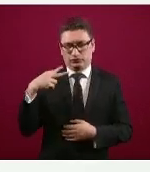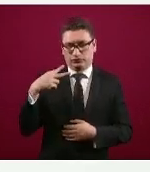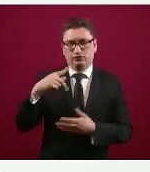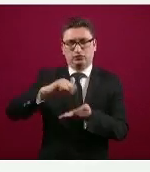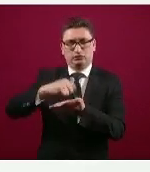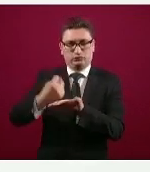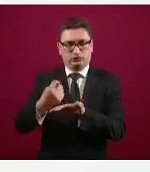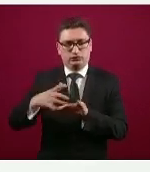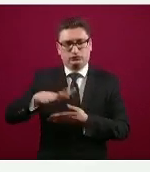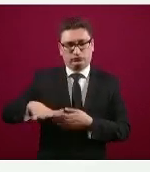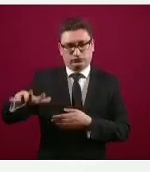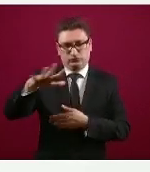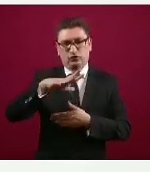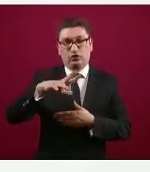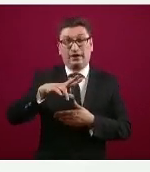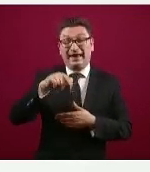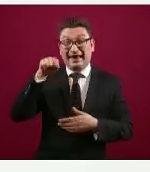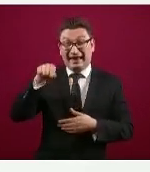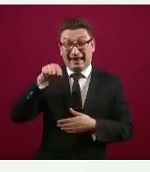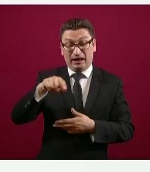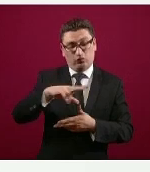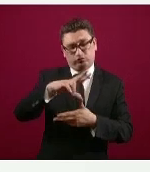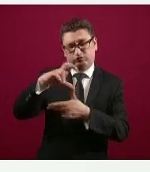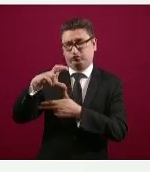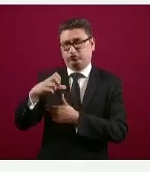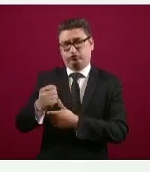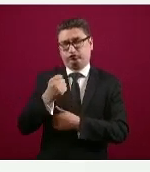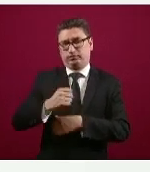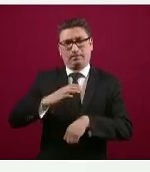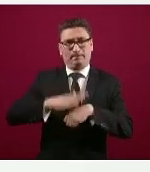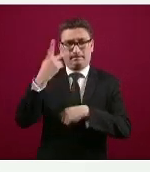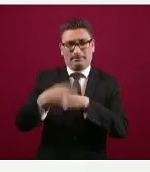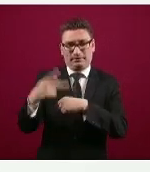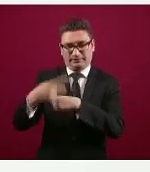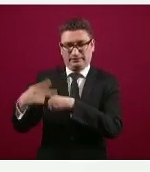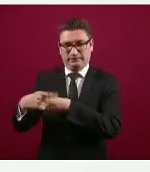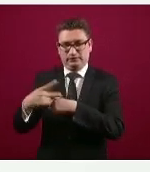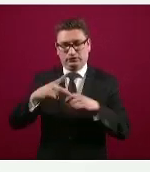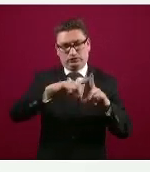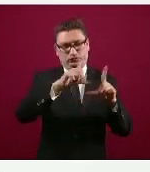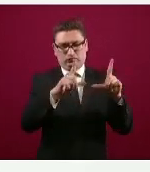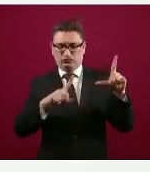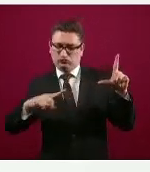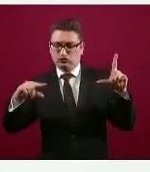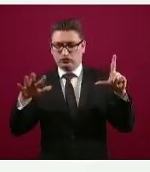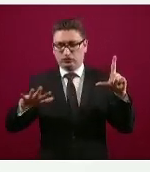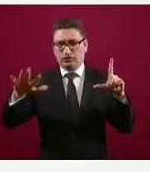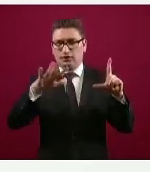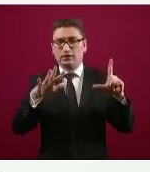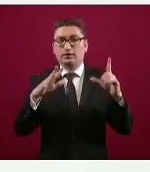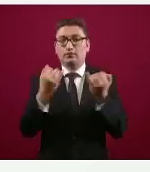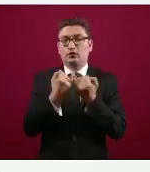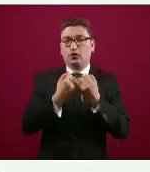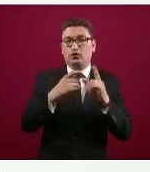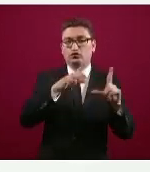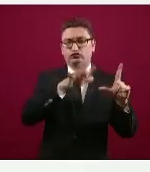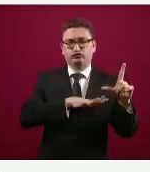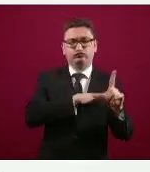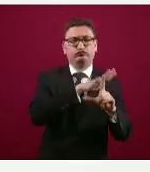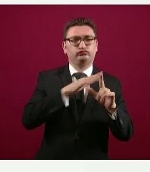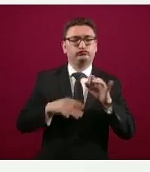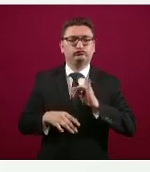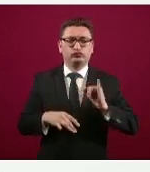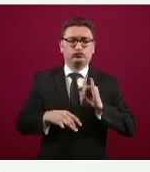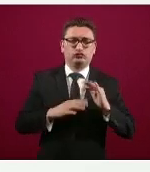esta zona los huracanes son mucho más peligrosos porque por el lado del Pacífico tienden a irse hacia la izquierda y hacia la izquierda van